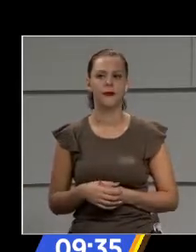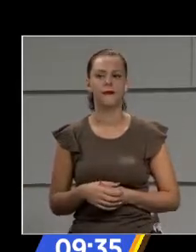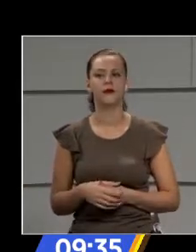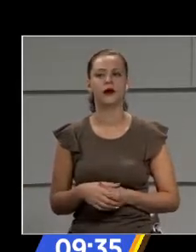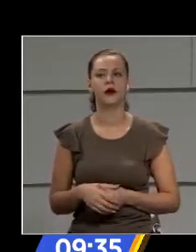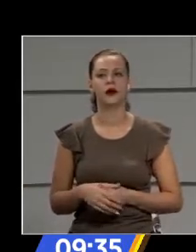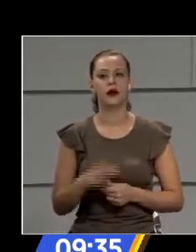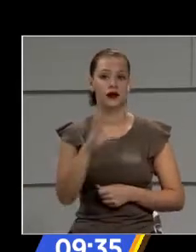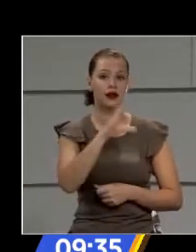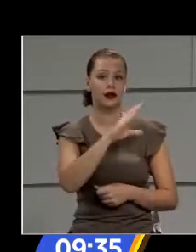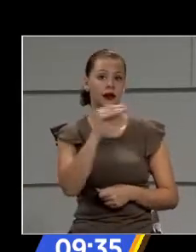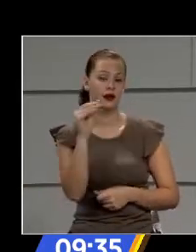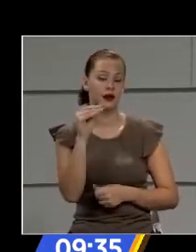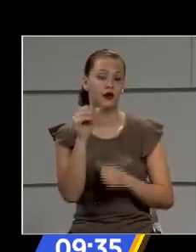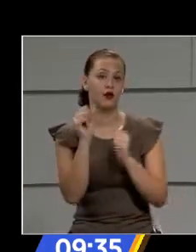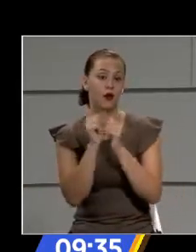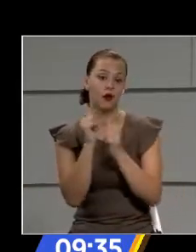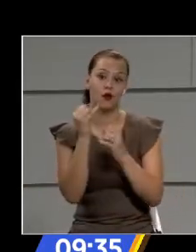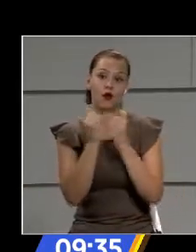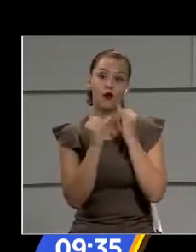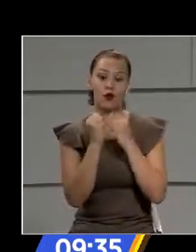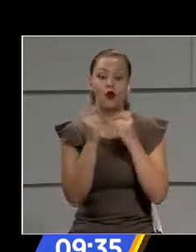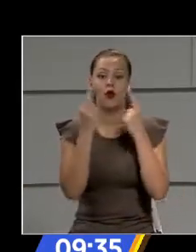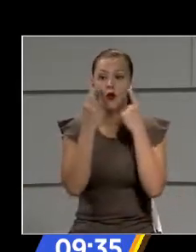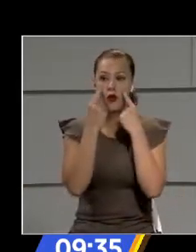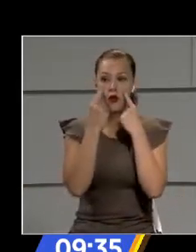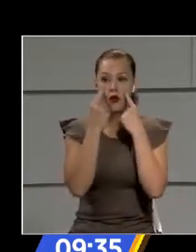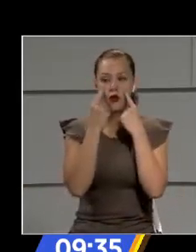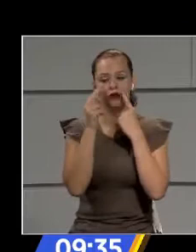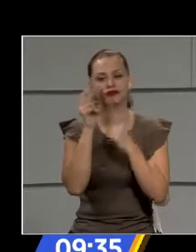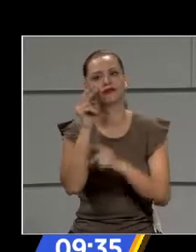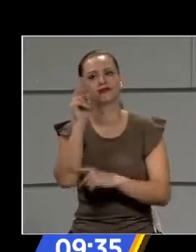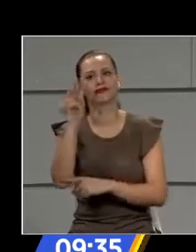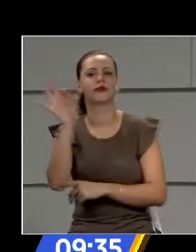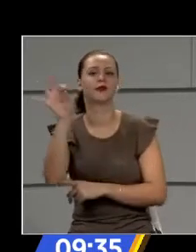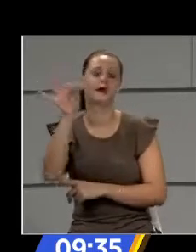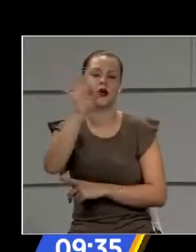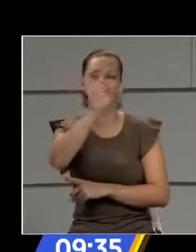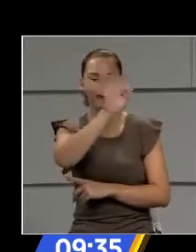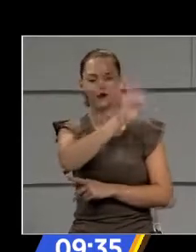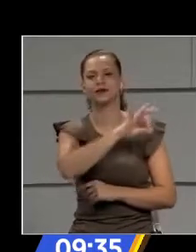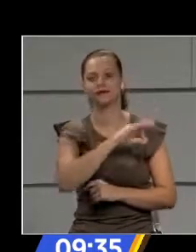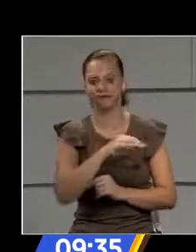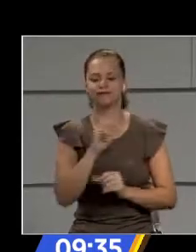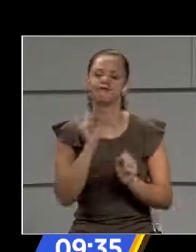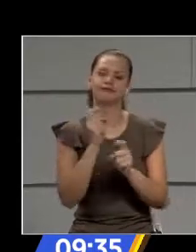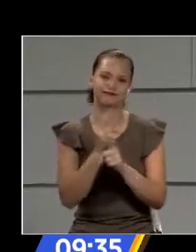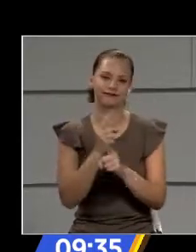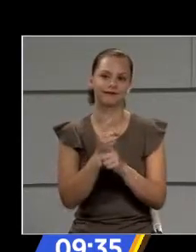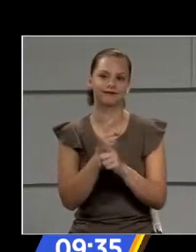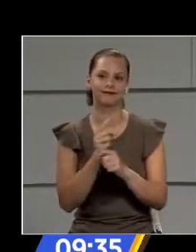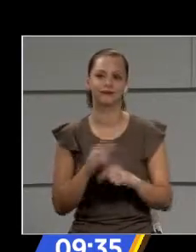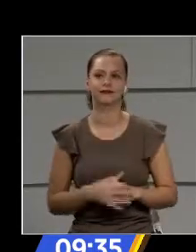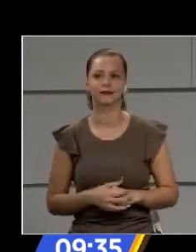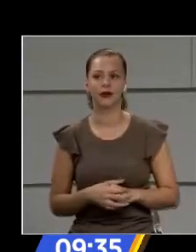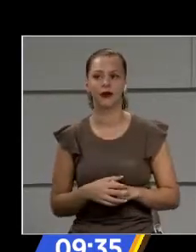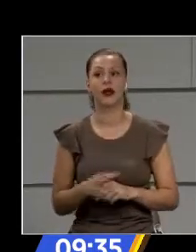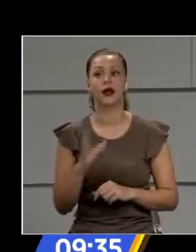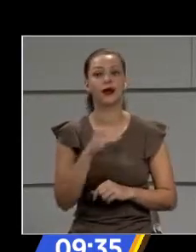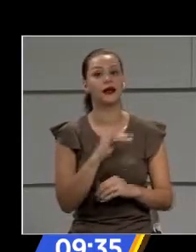bien. Y finalmente... A la vista. Excelente. Vemos las mariposas. Exactamente. Okay. Y